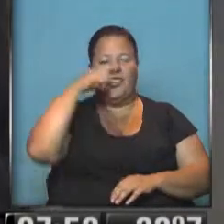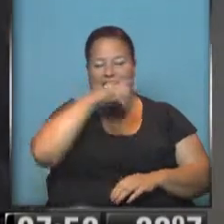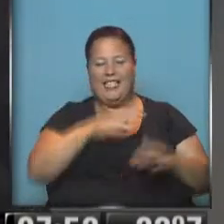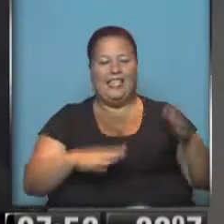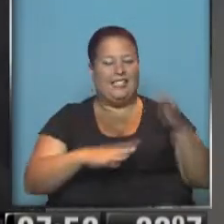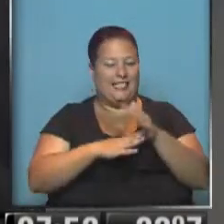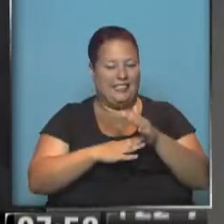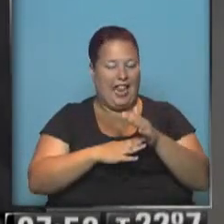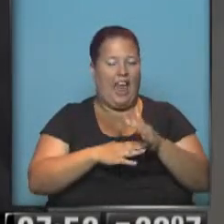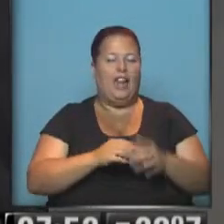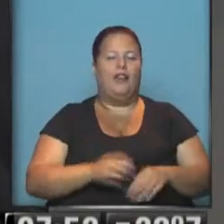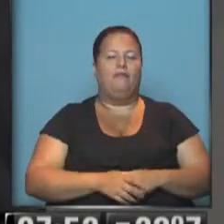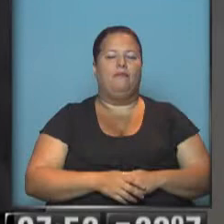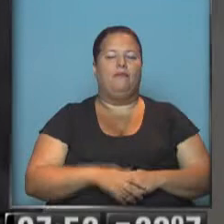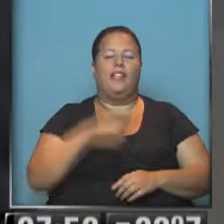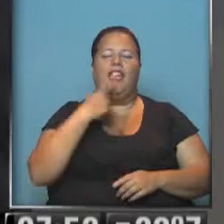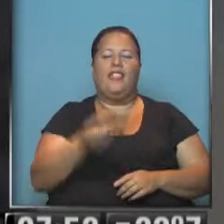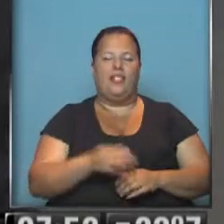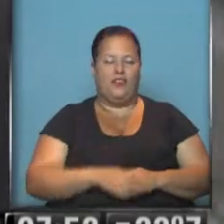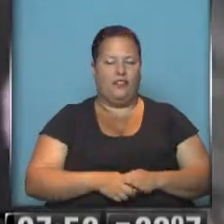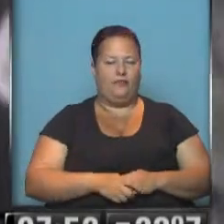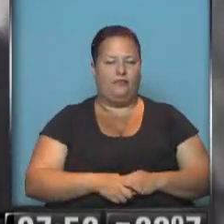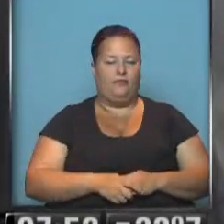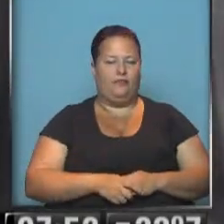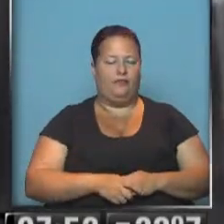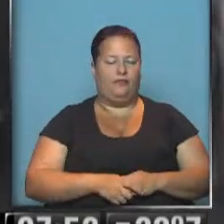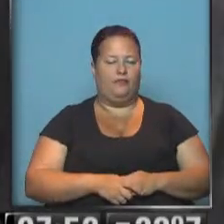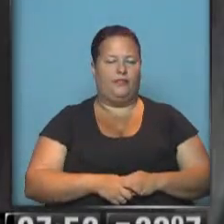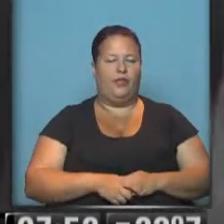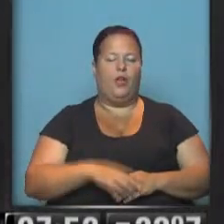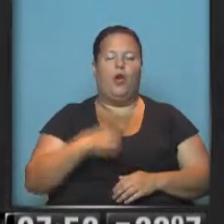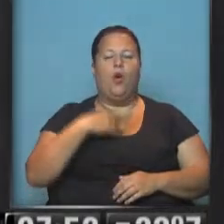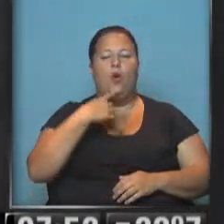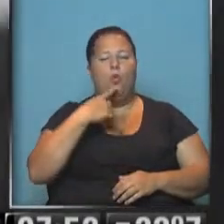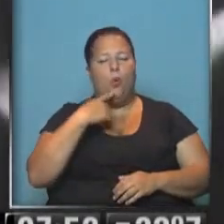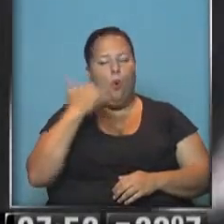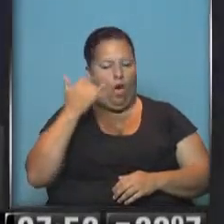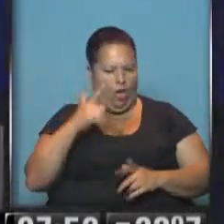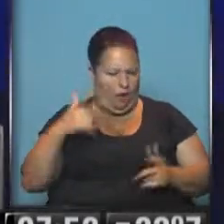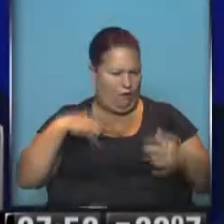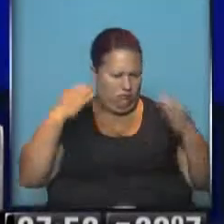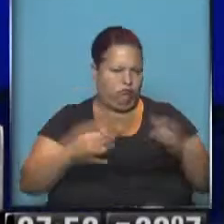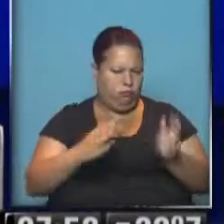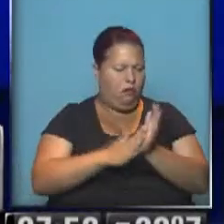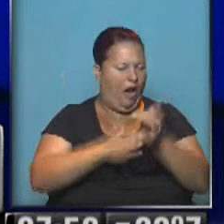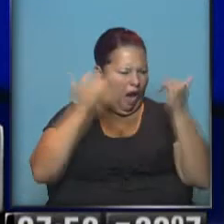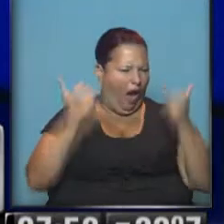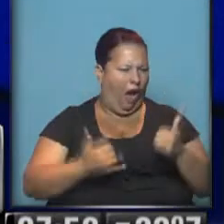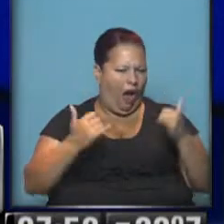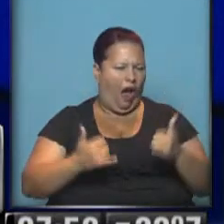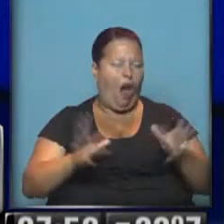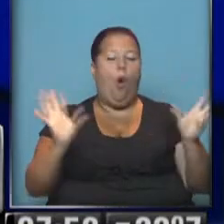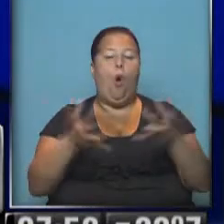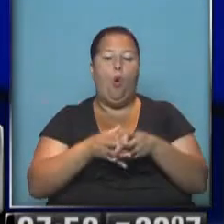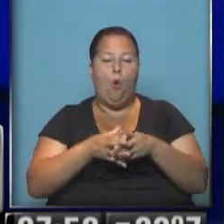central, en División 7, y aseguraba así. Una duda de que lo que sobran acá son pruebas. Es decir, un